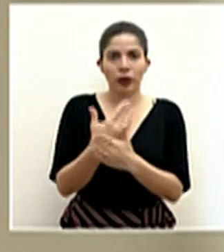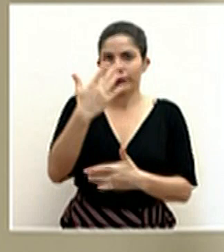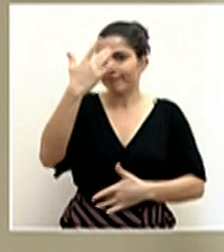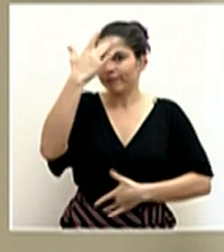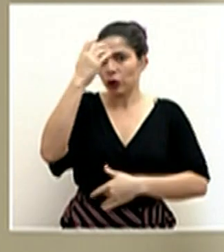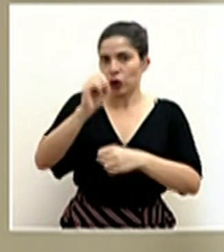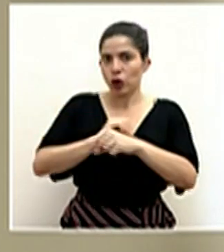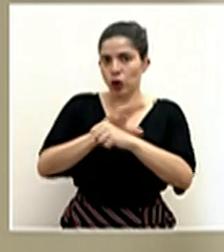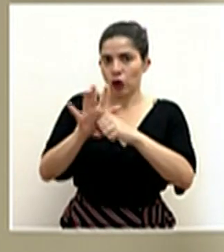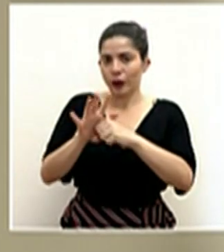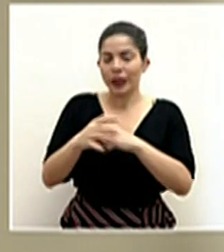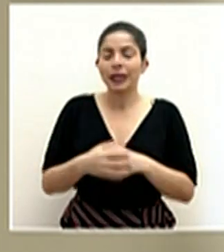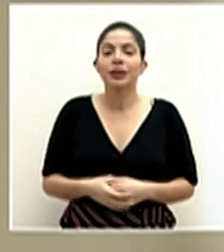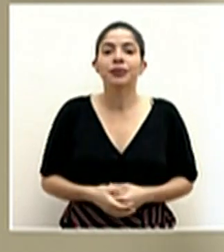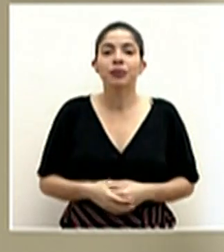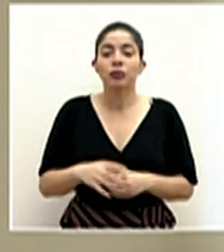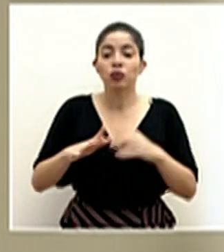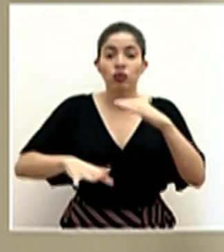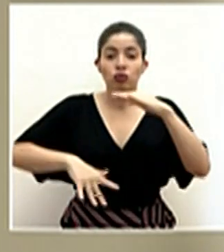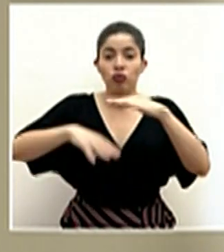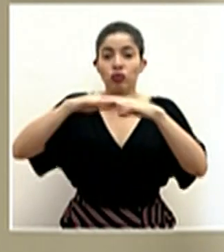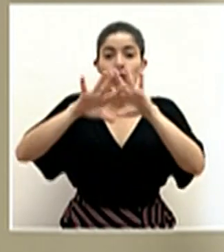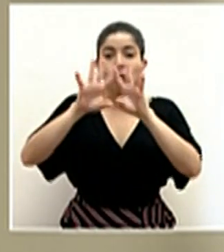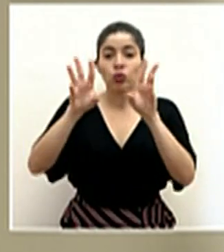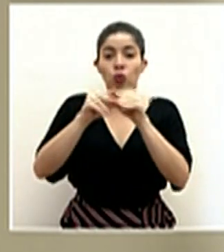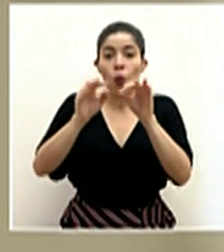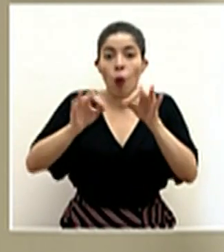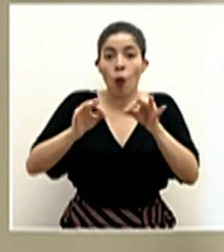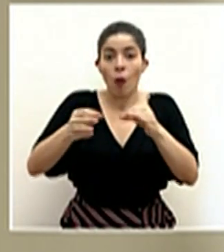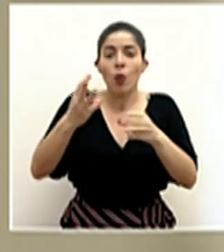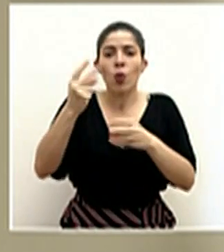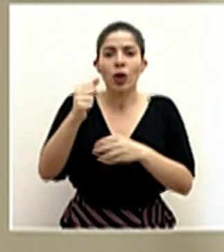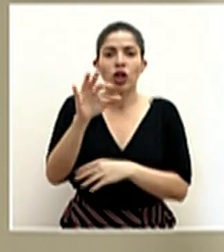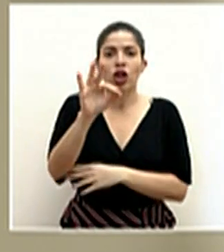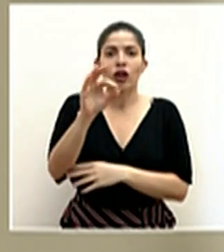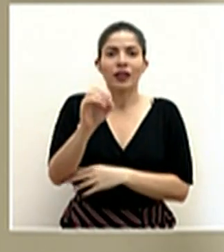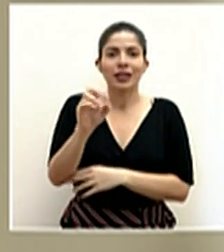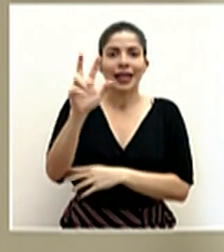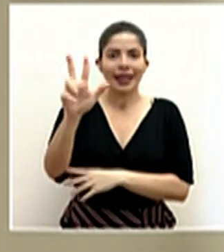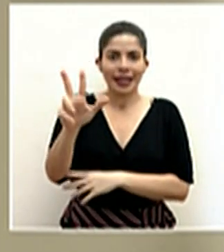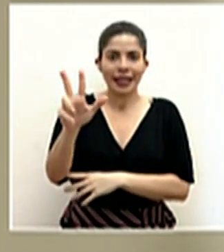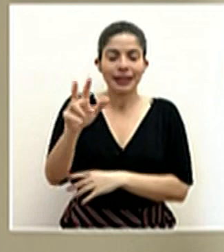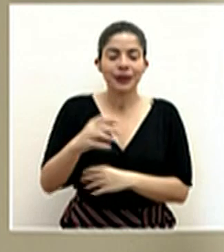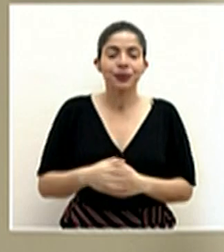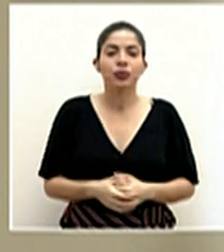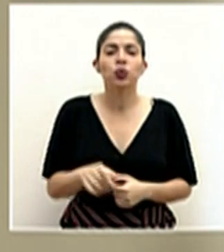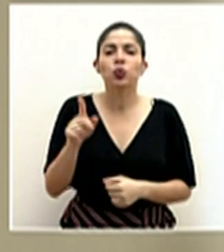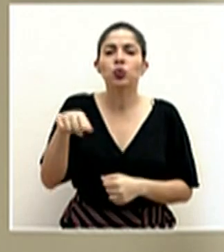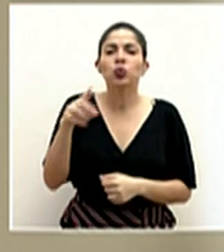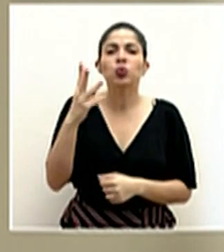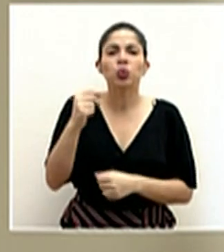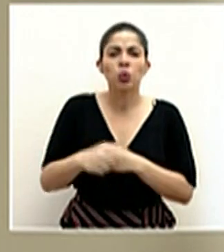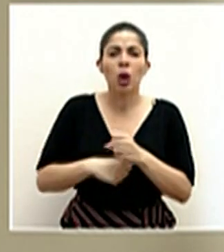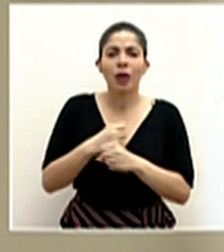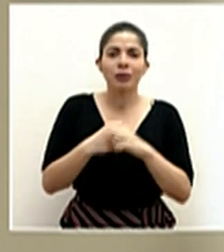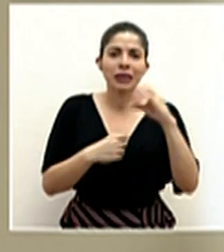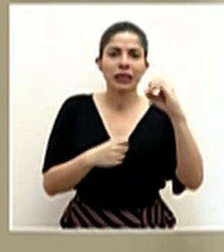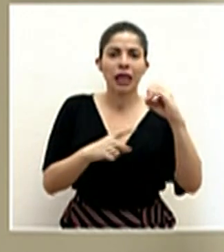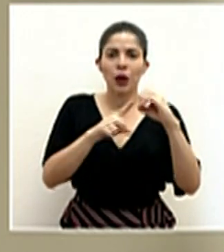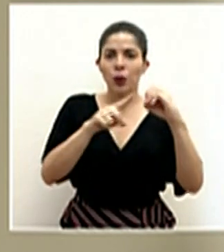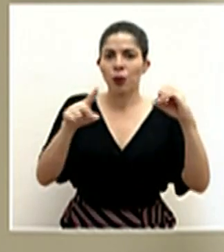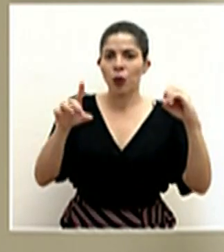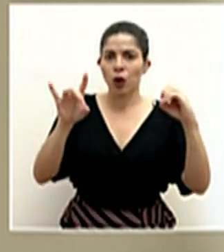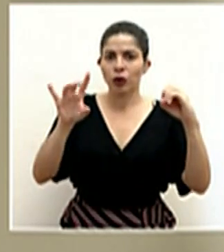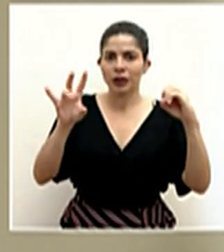de COVID-19 y asciende el total de casos confirmados a 903. El rango de edad va de 0 a